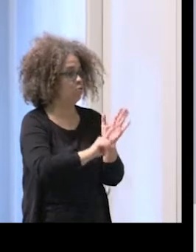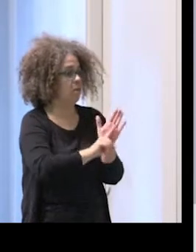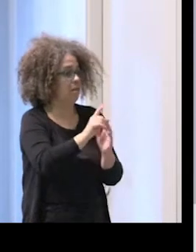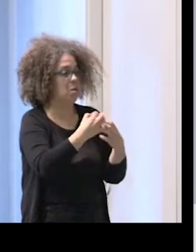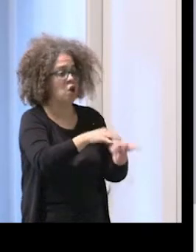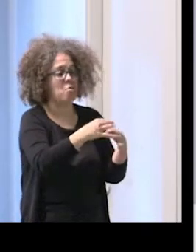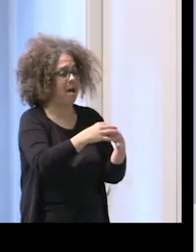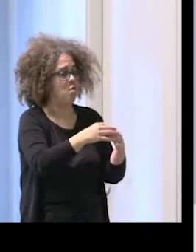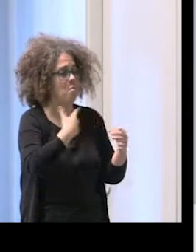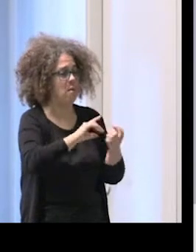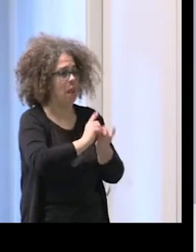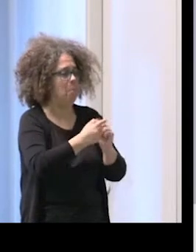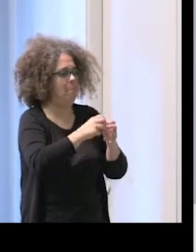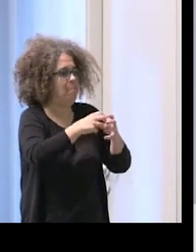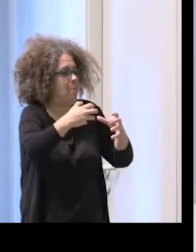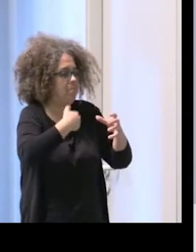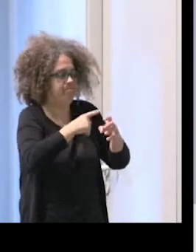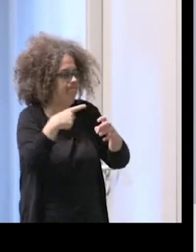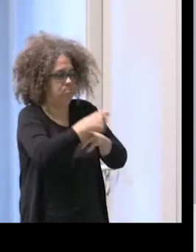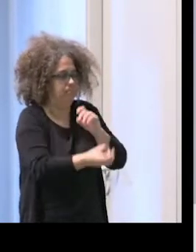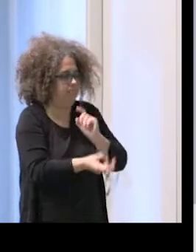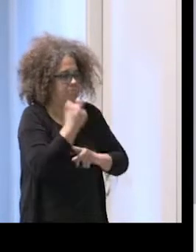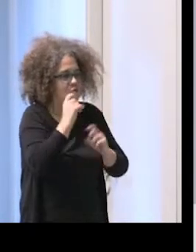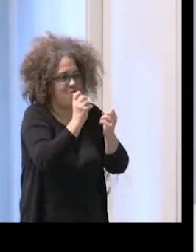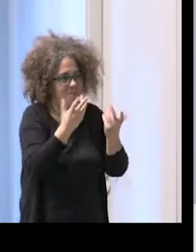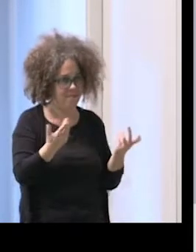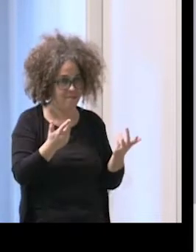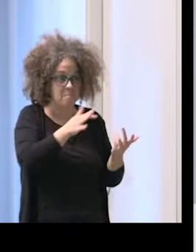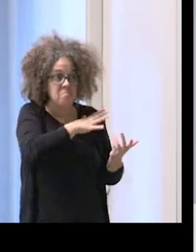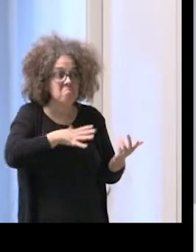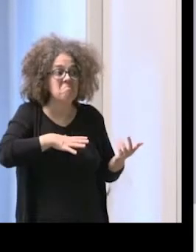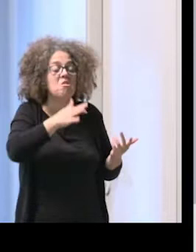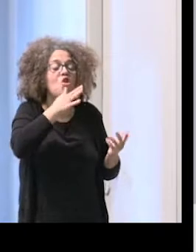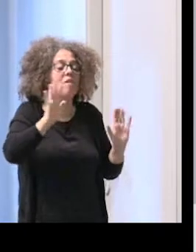producir ninguna cosa extraña, y hasta el momento no hemos visto ningún tipo de tumores.